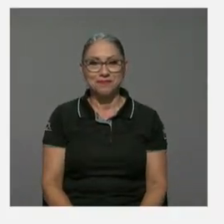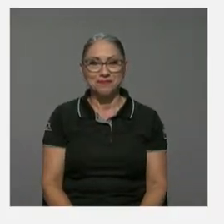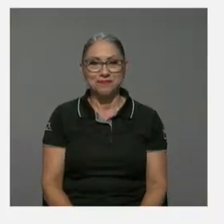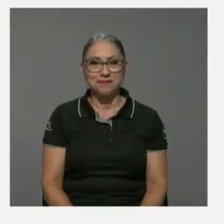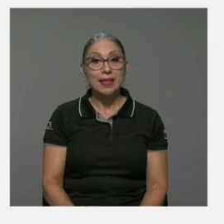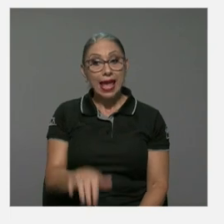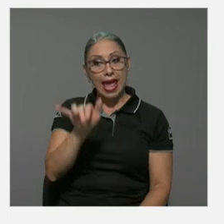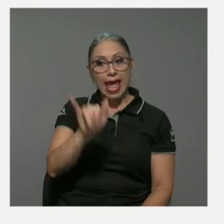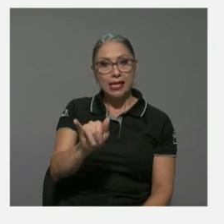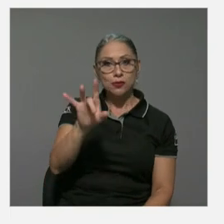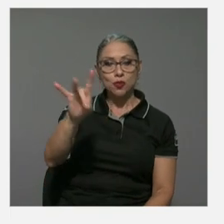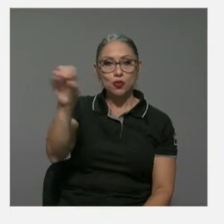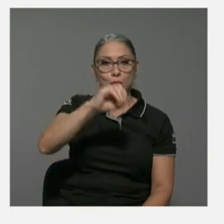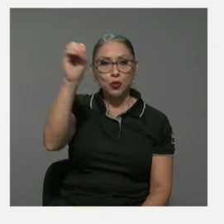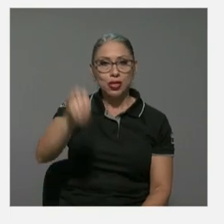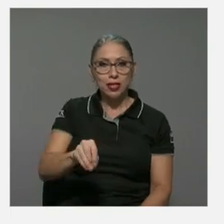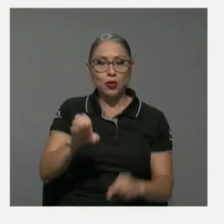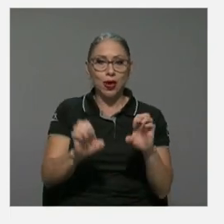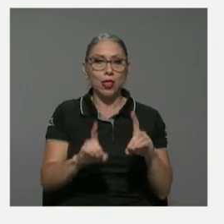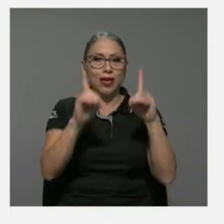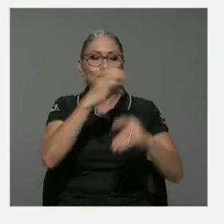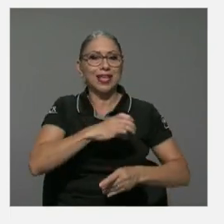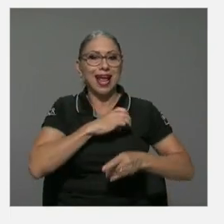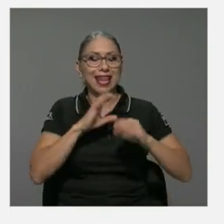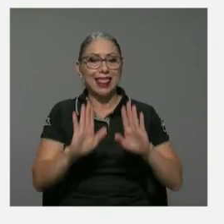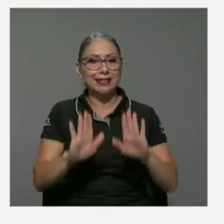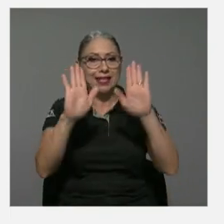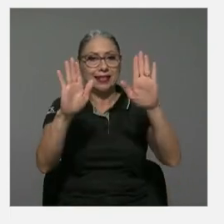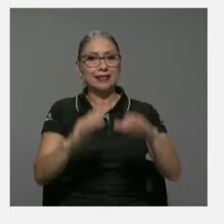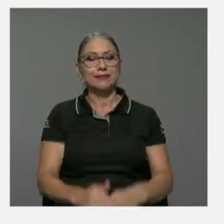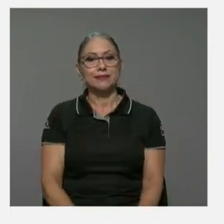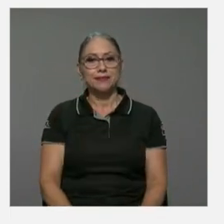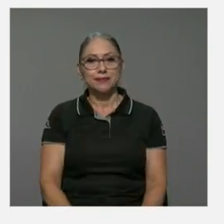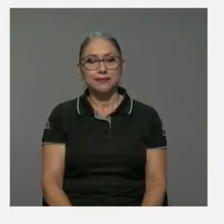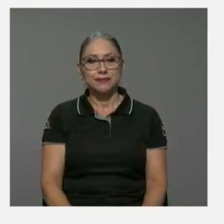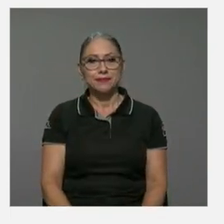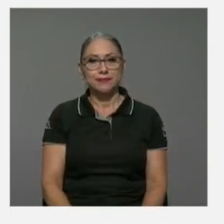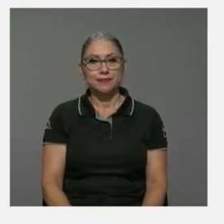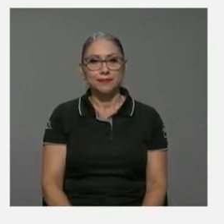Es un 8%. Educación de calidad y excelencia.